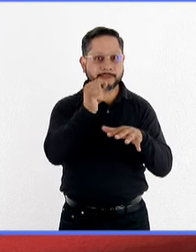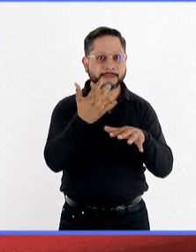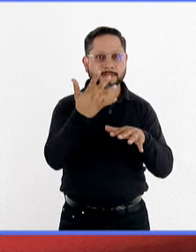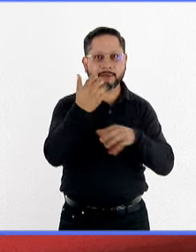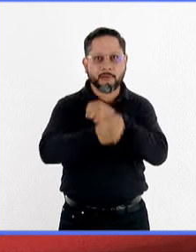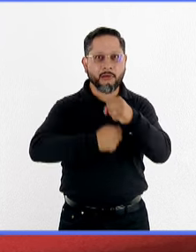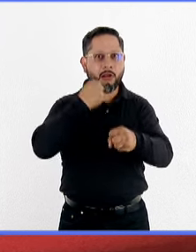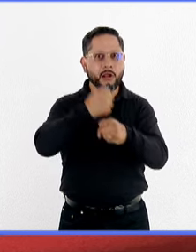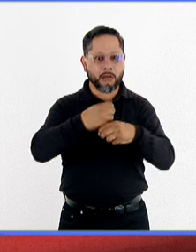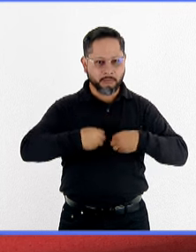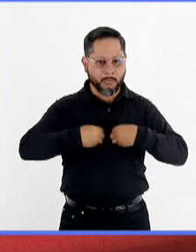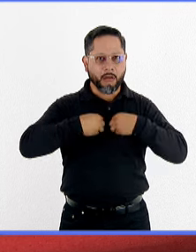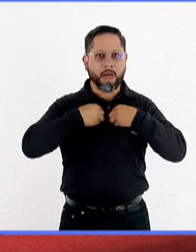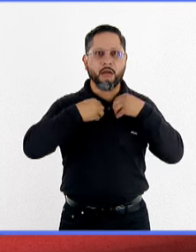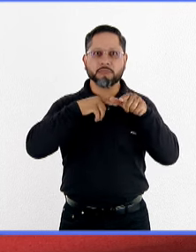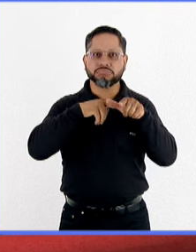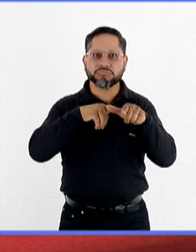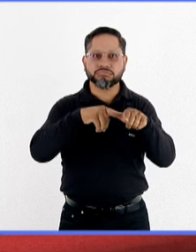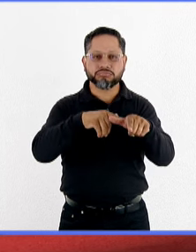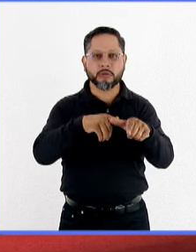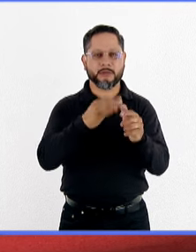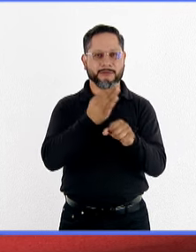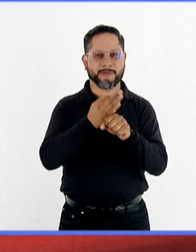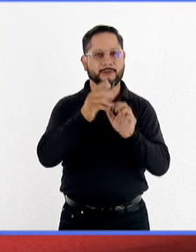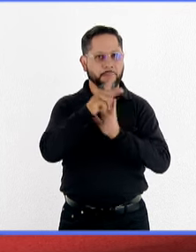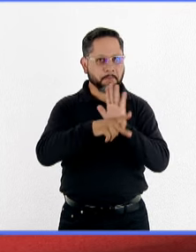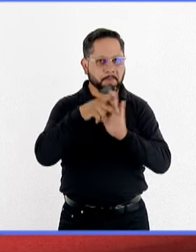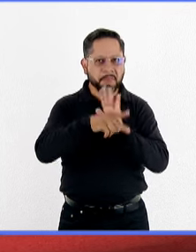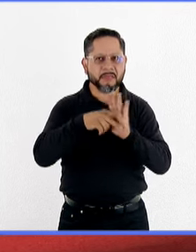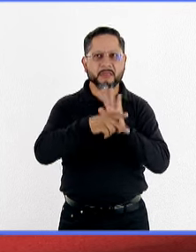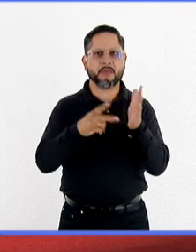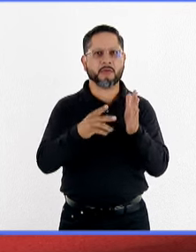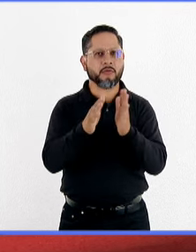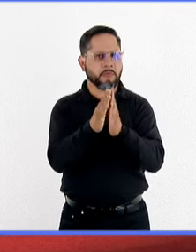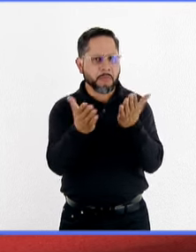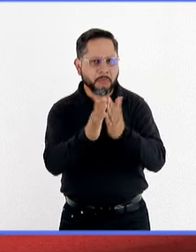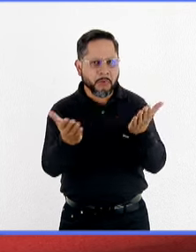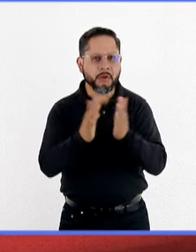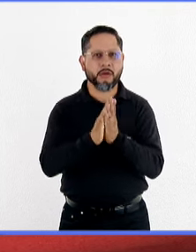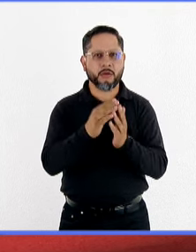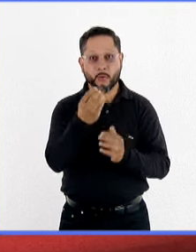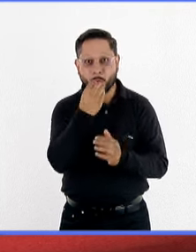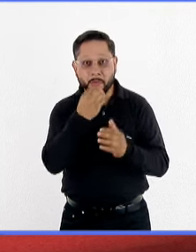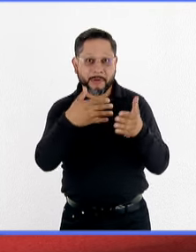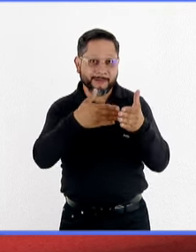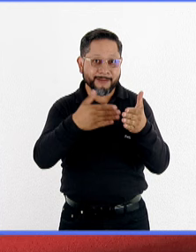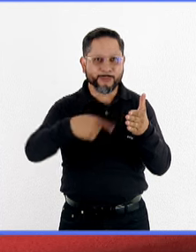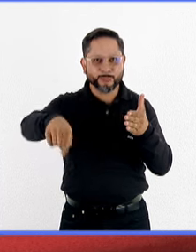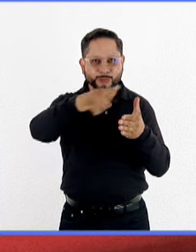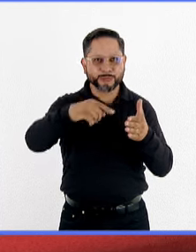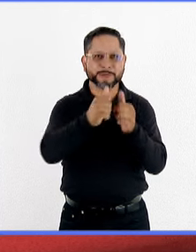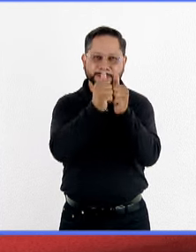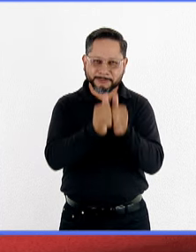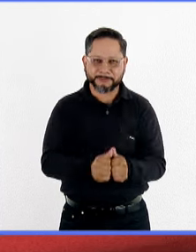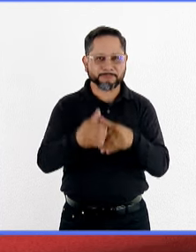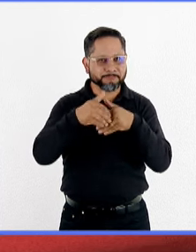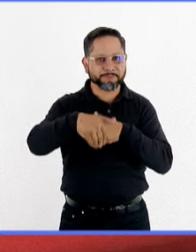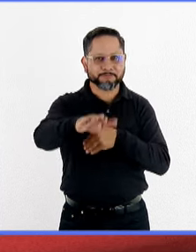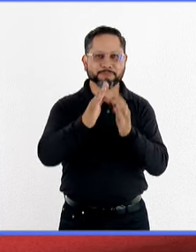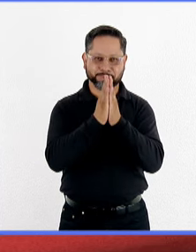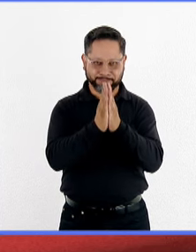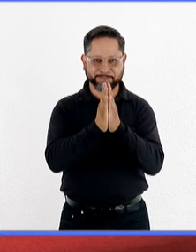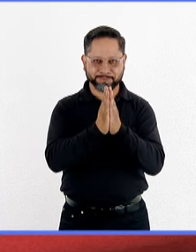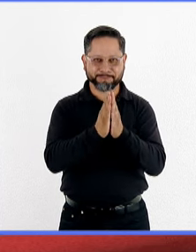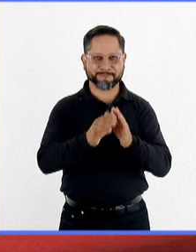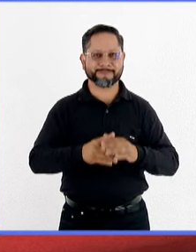vida. Además, les tenemos preparadas algunas cápsulas en torno a la Gaceta, a la gastronomía y mucho más. Quédense con nosotros durante los siguientes